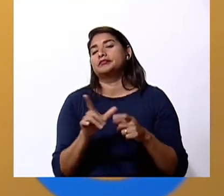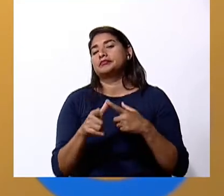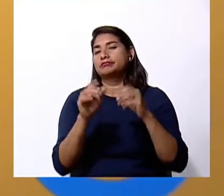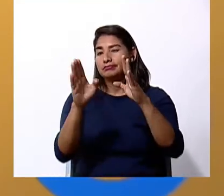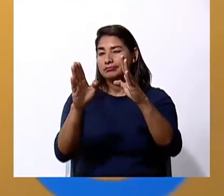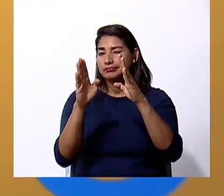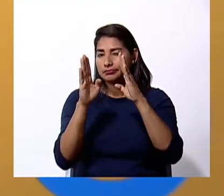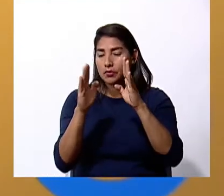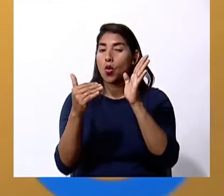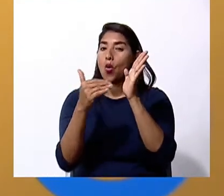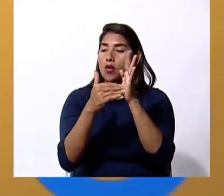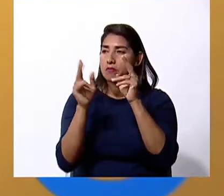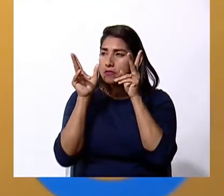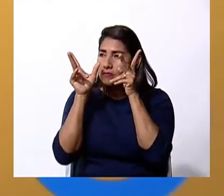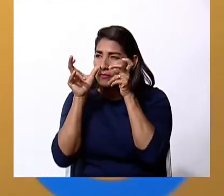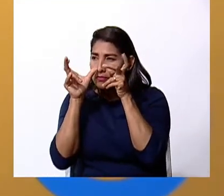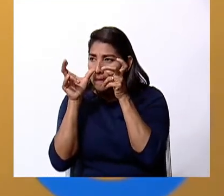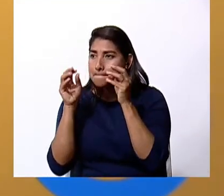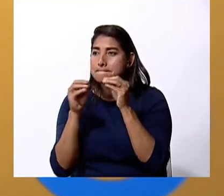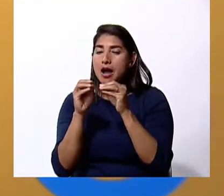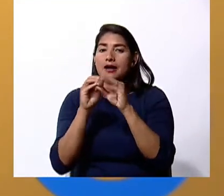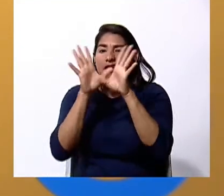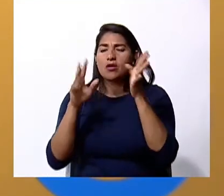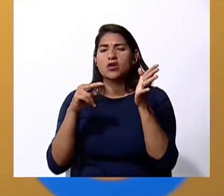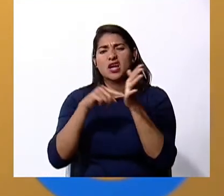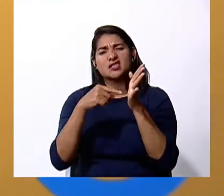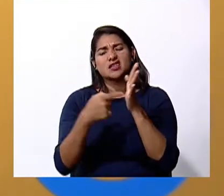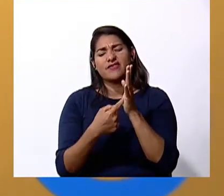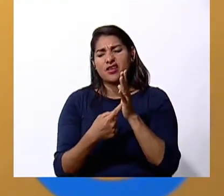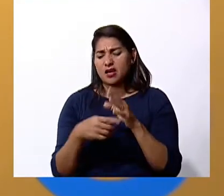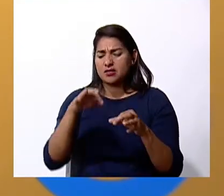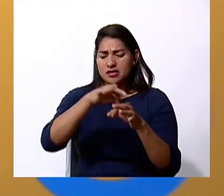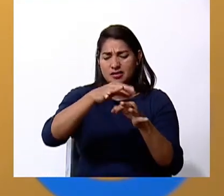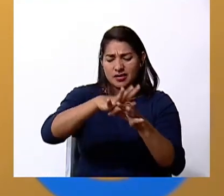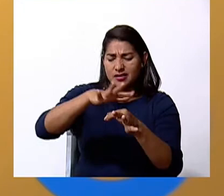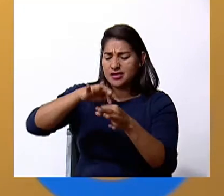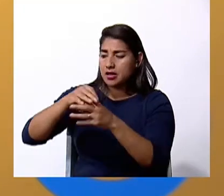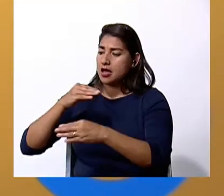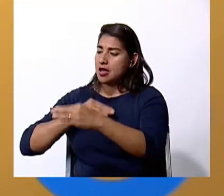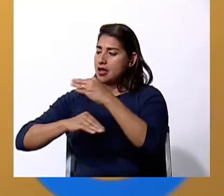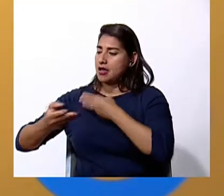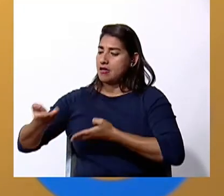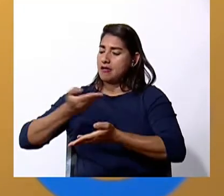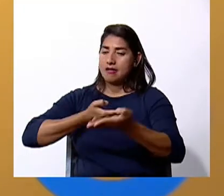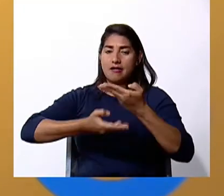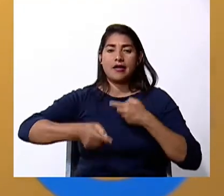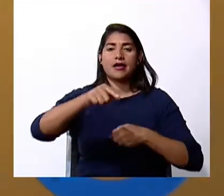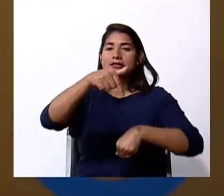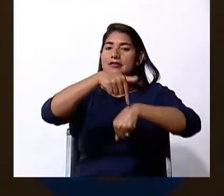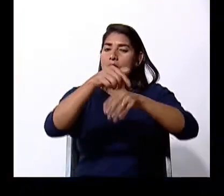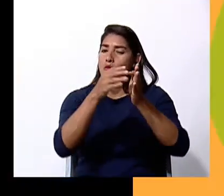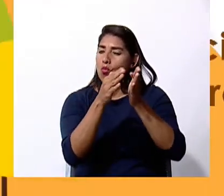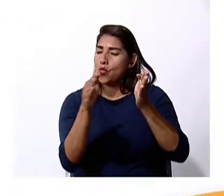a este video para que te quede claro qué era lo que se comerciaba en esa época.